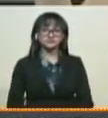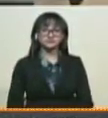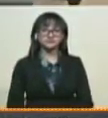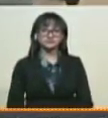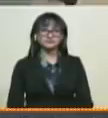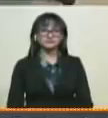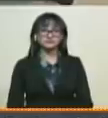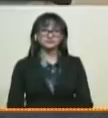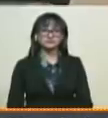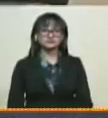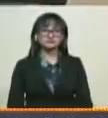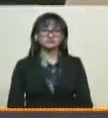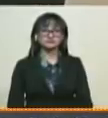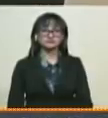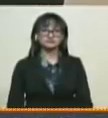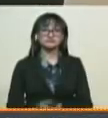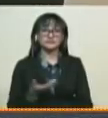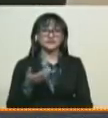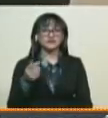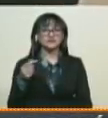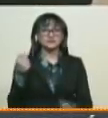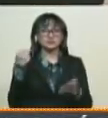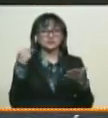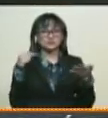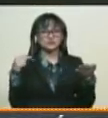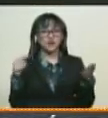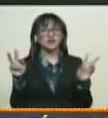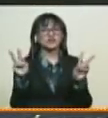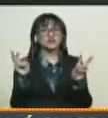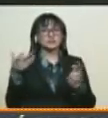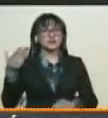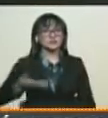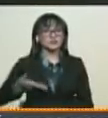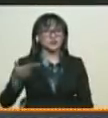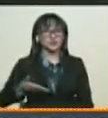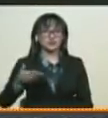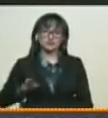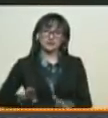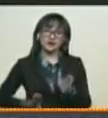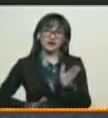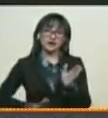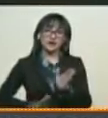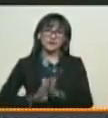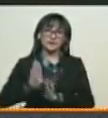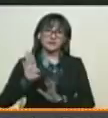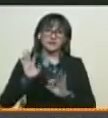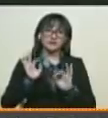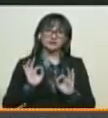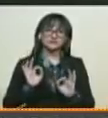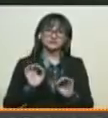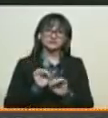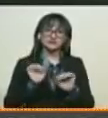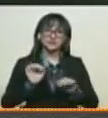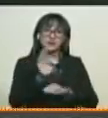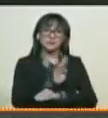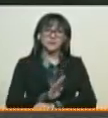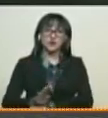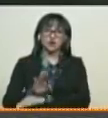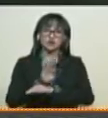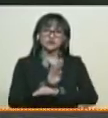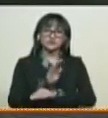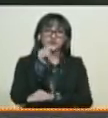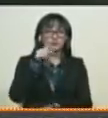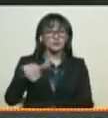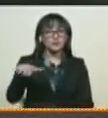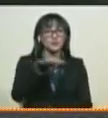tocamos temas fundamentales, sobre todo los avances o el avance que ha tenido el sistema de protección del